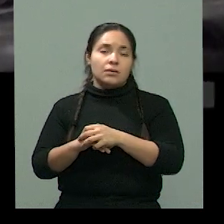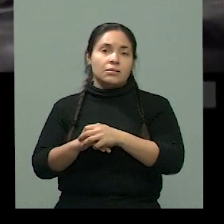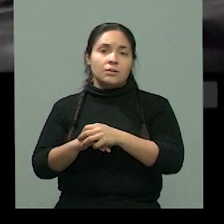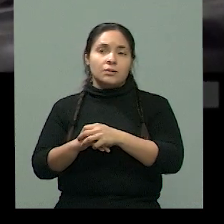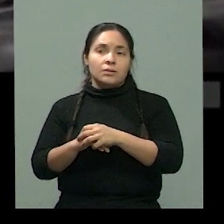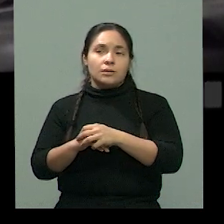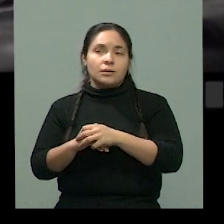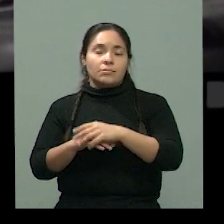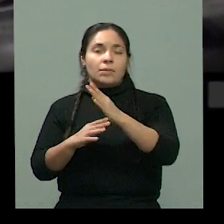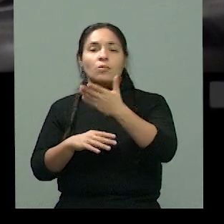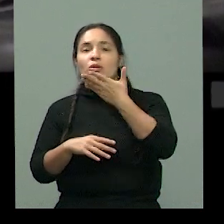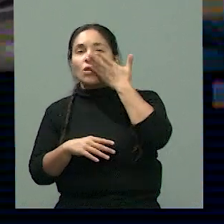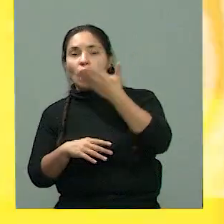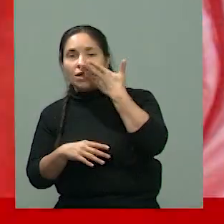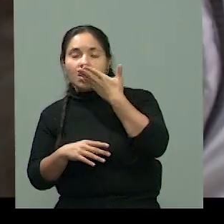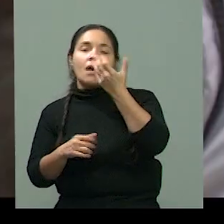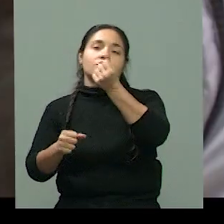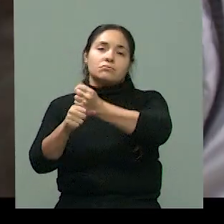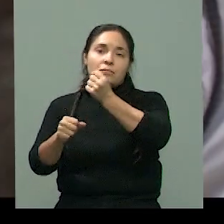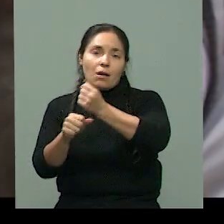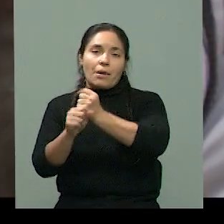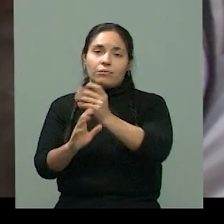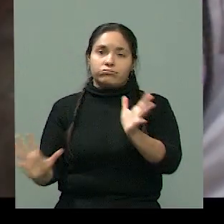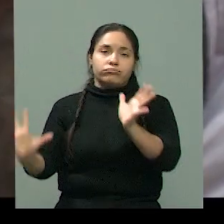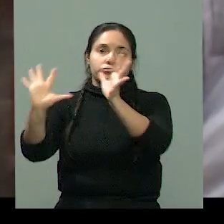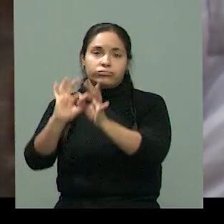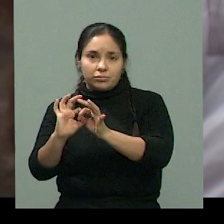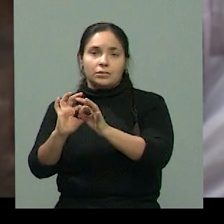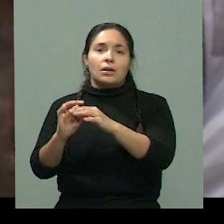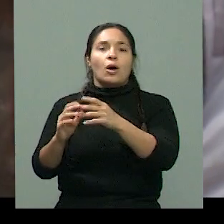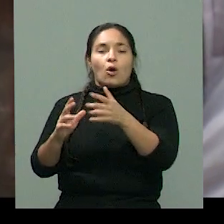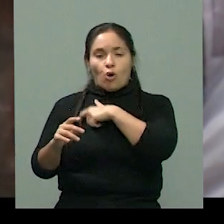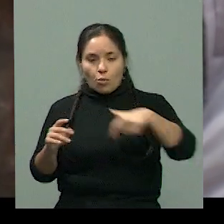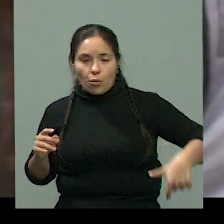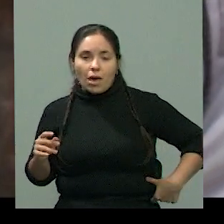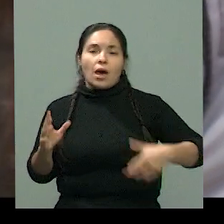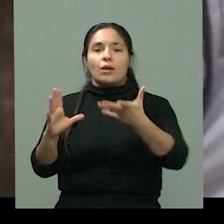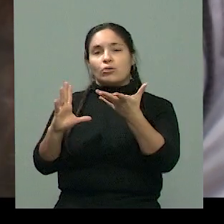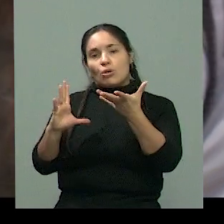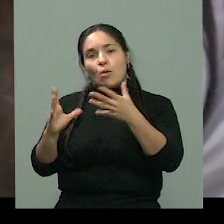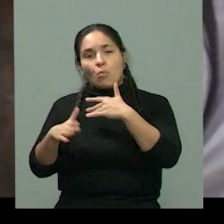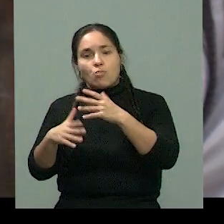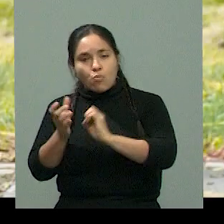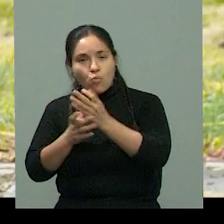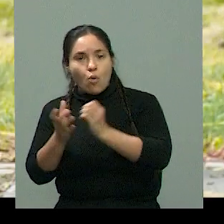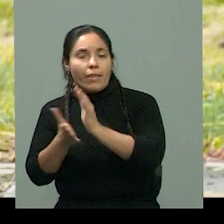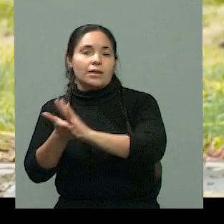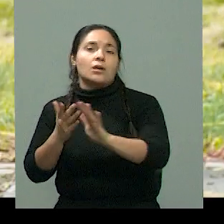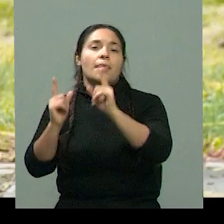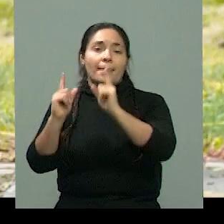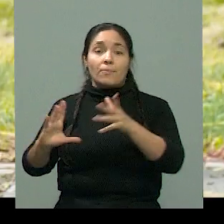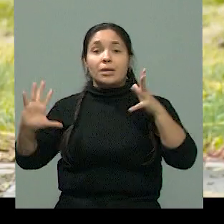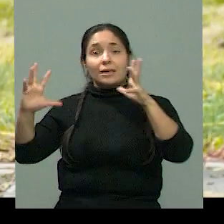conocimiento, teoría y práctica van de la mano. Entonces, la modernización del Estado, las crisis del Estado como las que vivimos hoy,